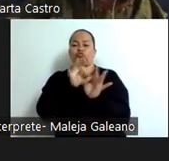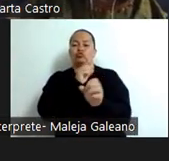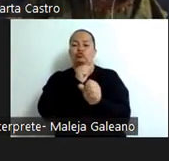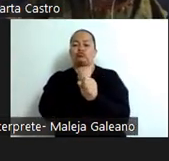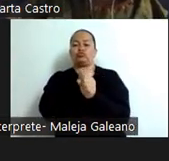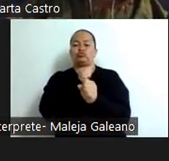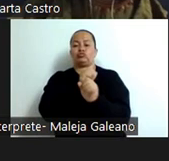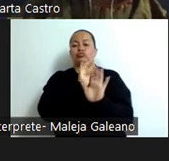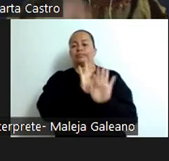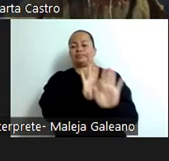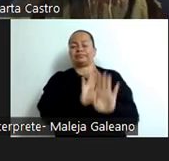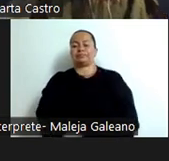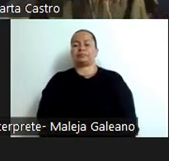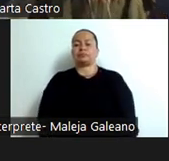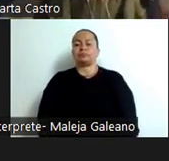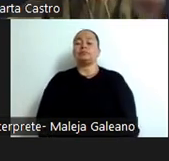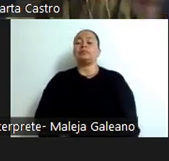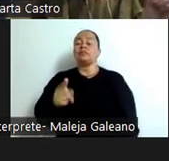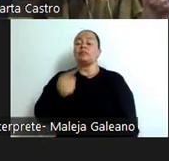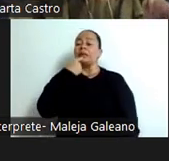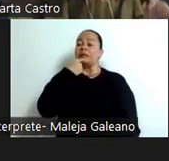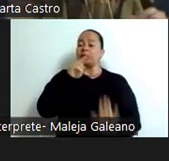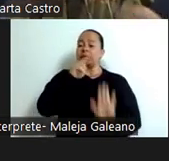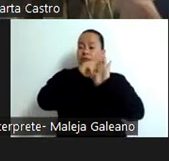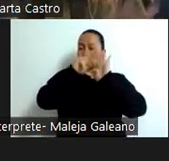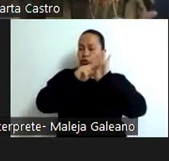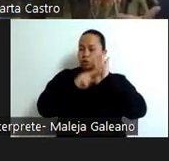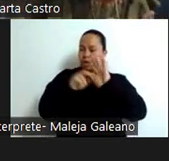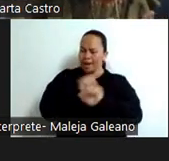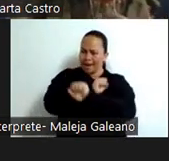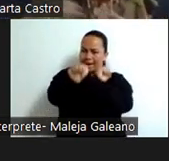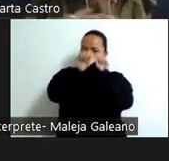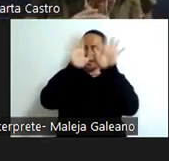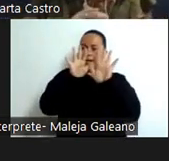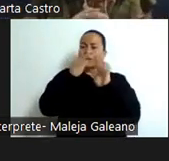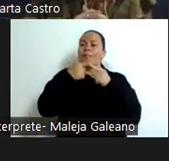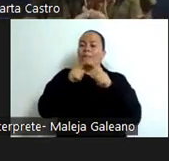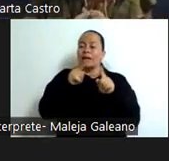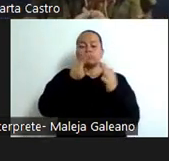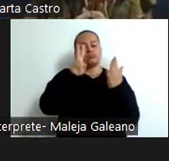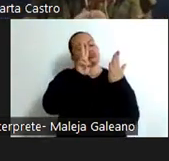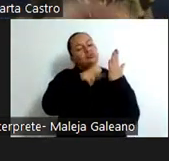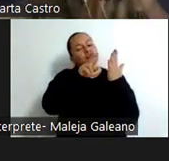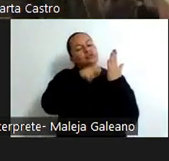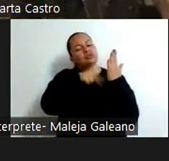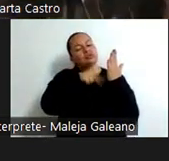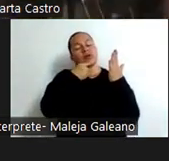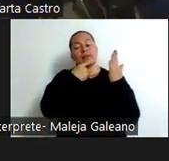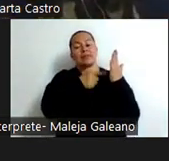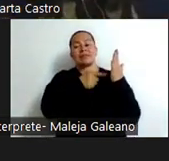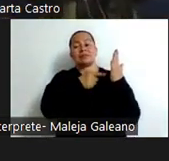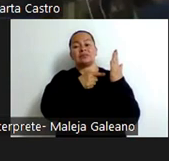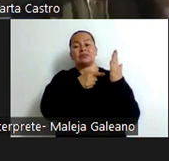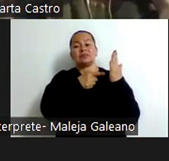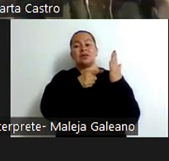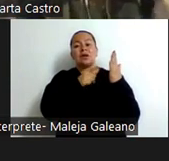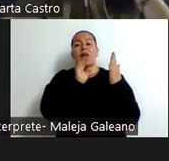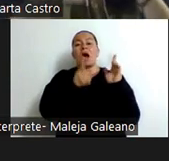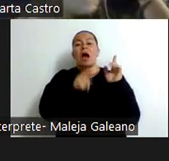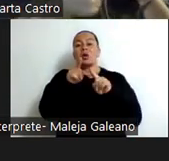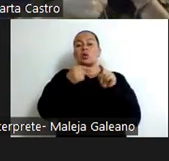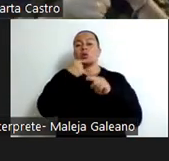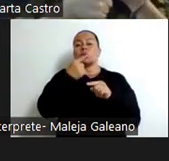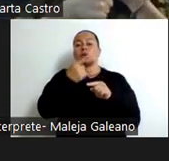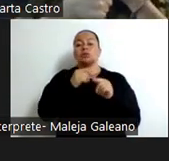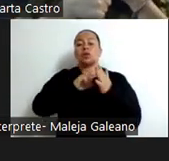Entonces digamos que las reglas son muy claras pero como lo ven ahí en ningún momento por ejemplo menciona ni que es